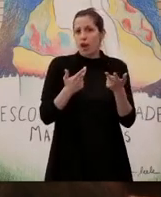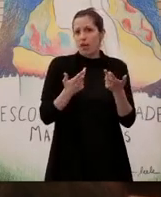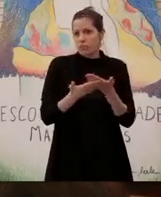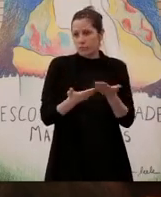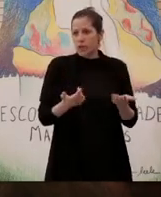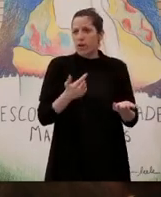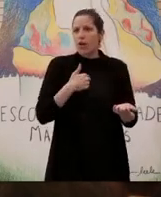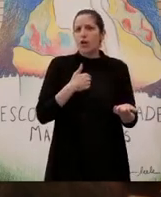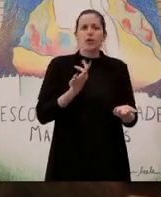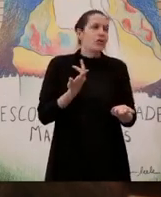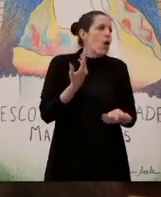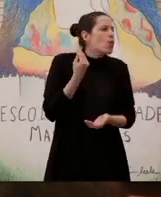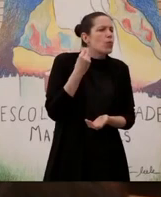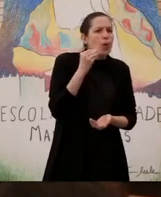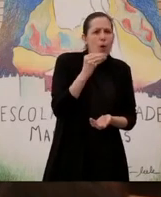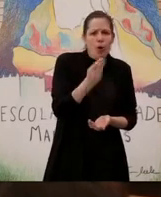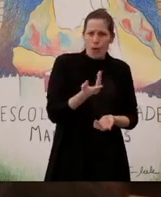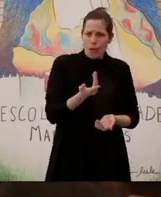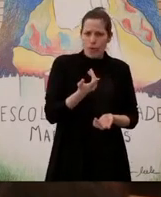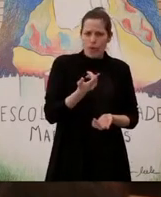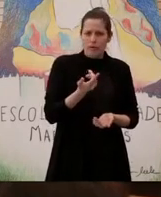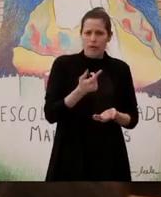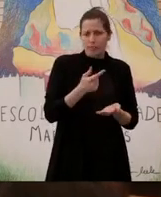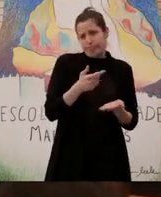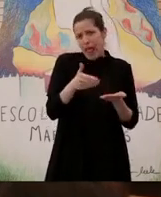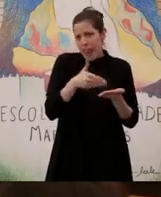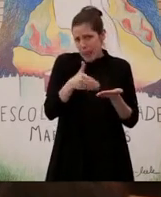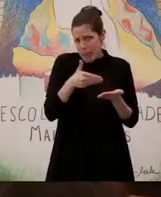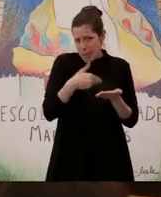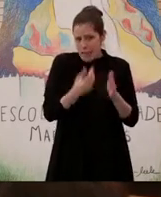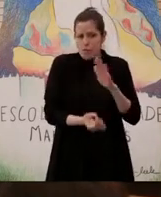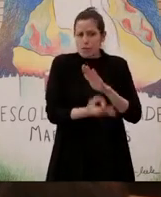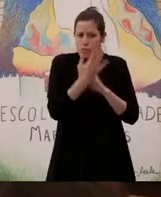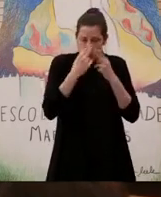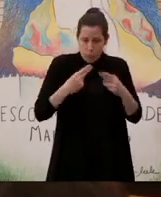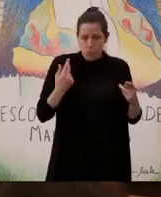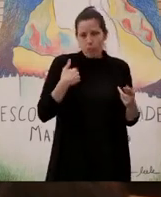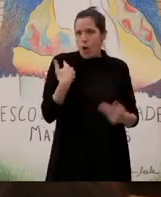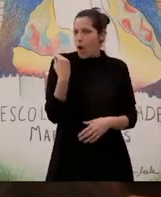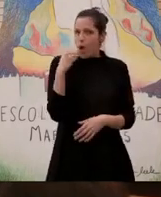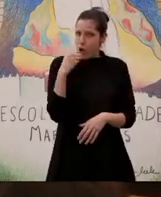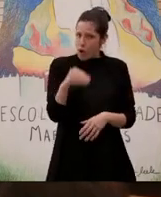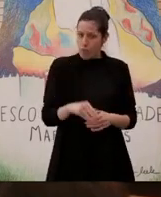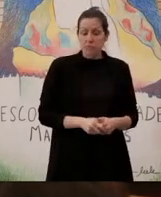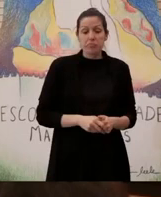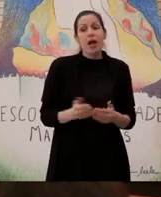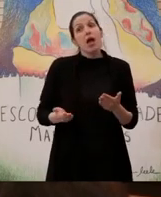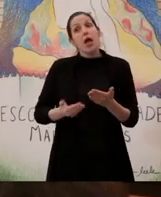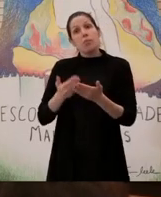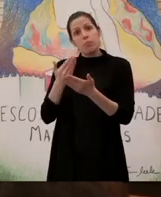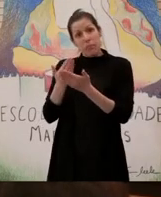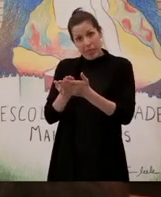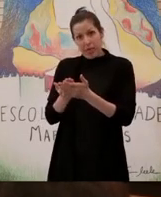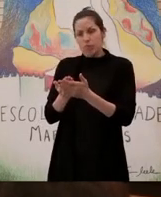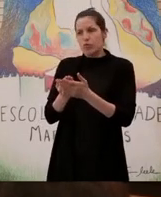cuando Guillermo con toda ingenuidad en un mundo ya presentamos pedimos entrevista como manola lópezteiro